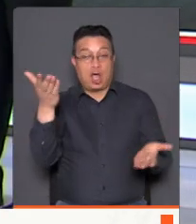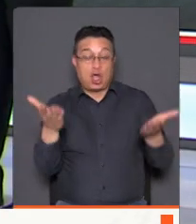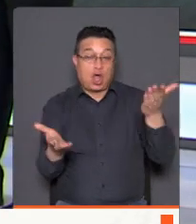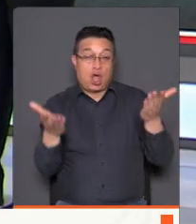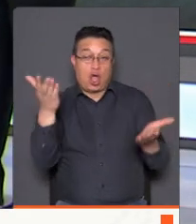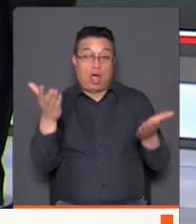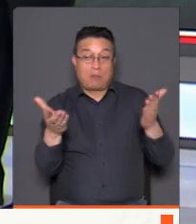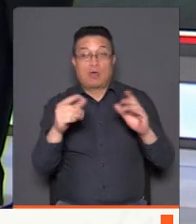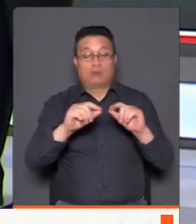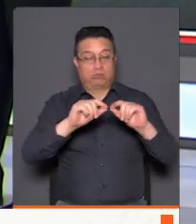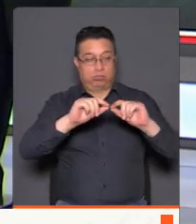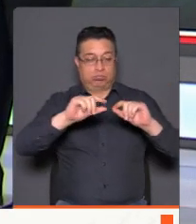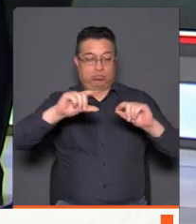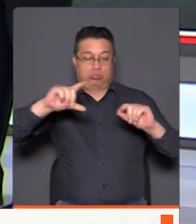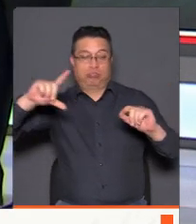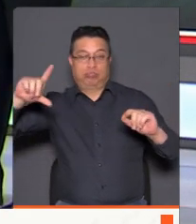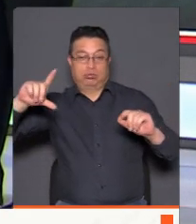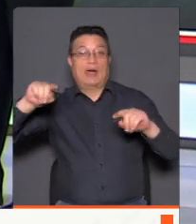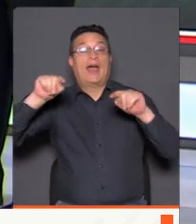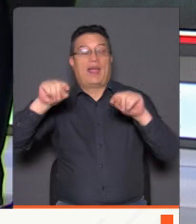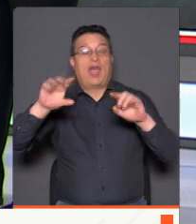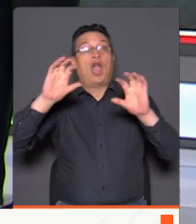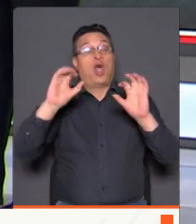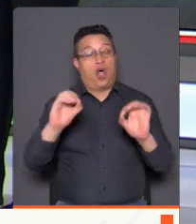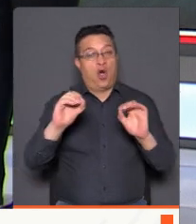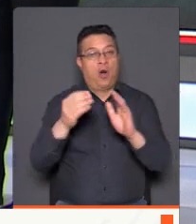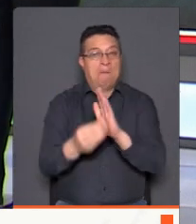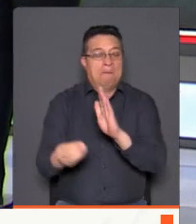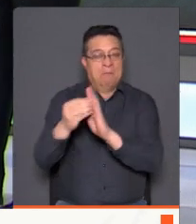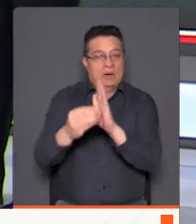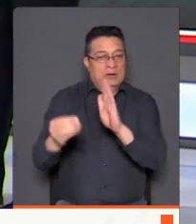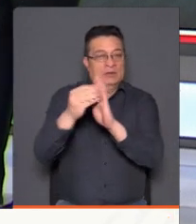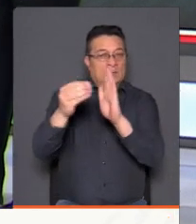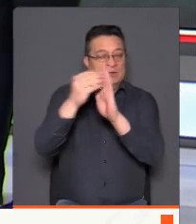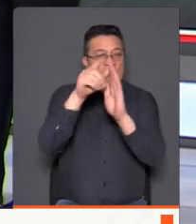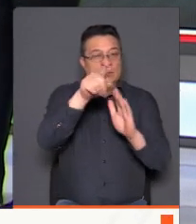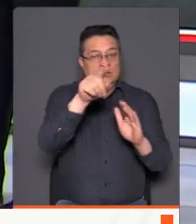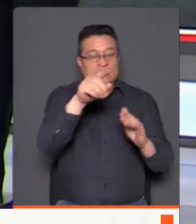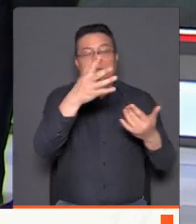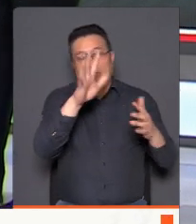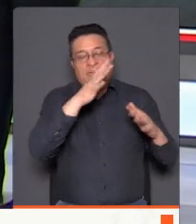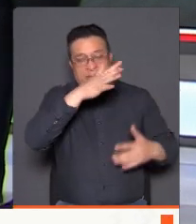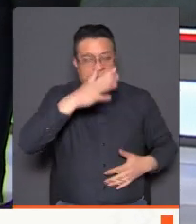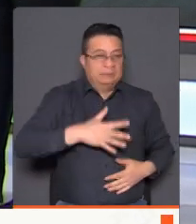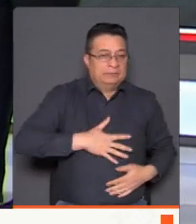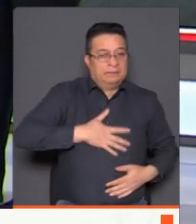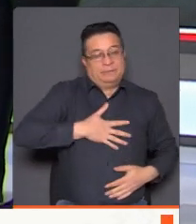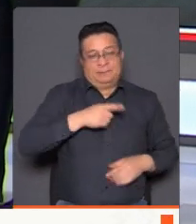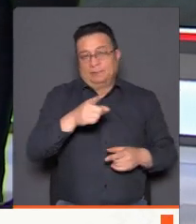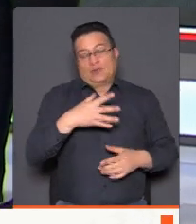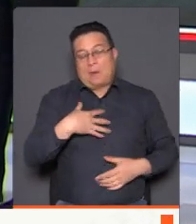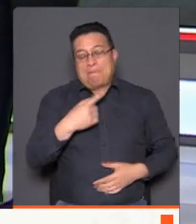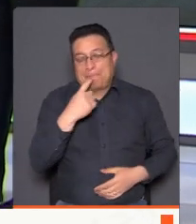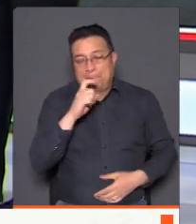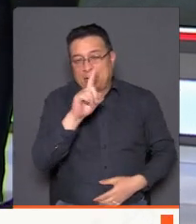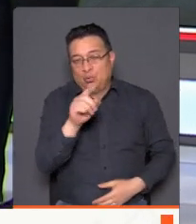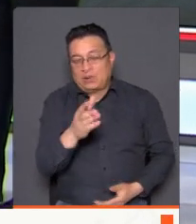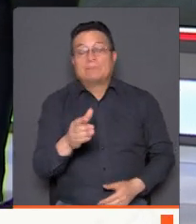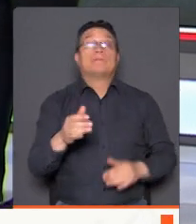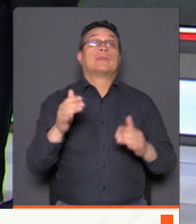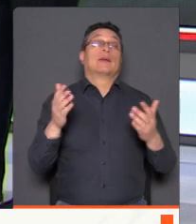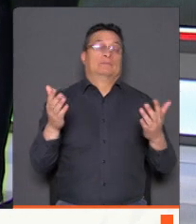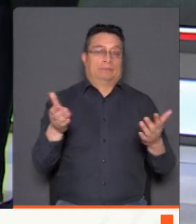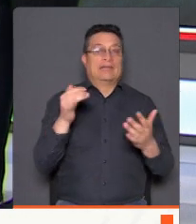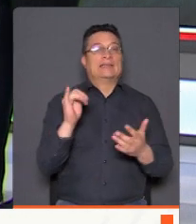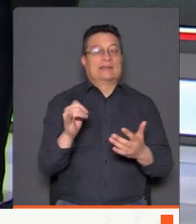este porcentaje o porque efectivamente son más y más casos? Evidentemente que... Está la sensación, le diría yo. Sí, evidentemente que